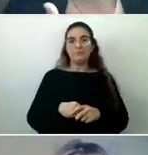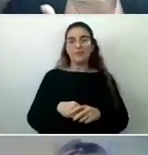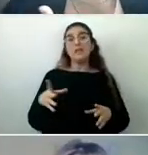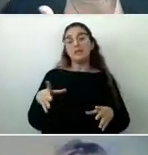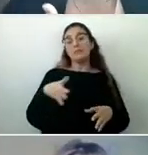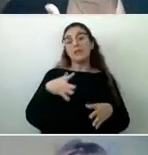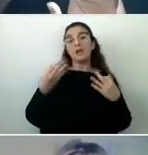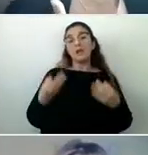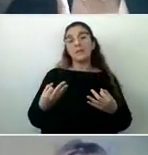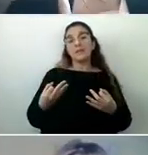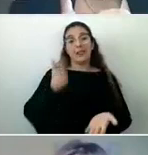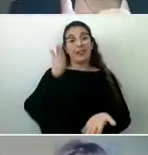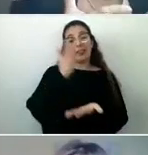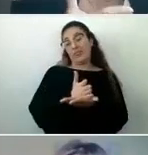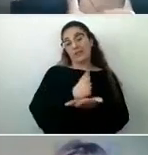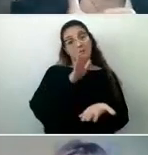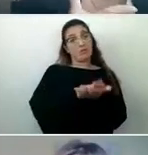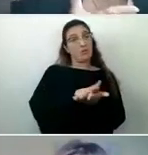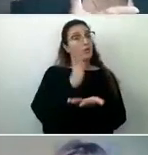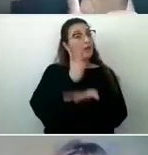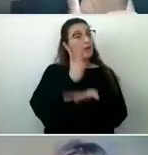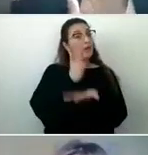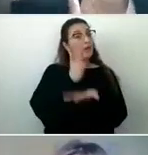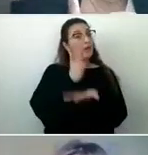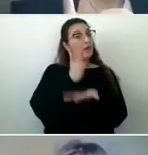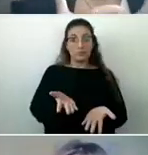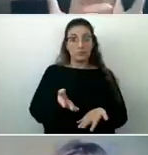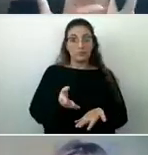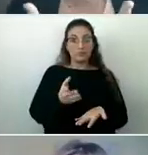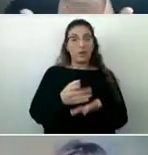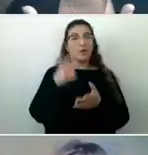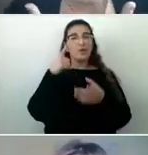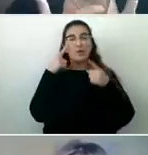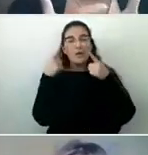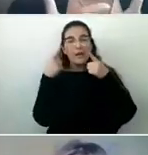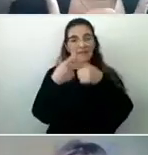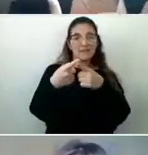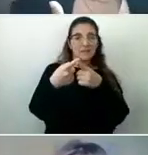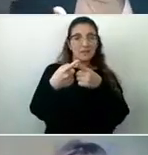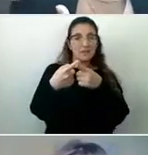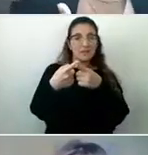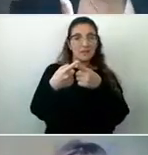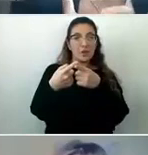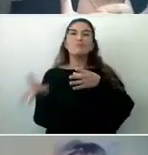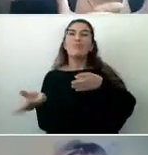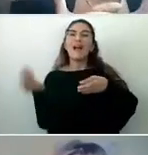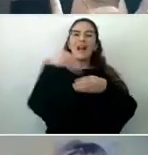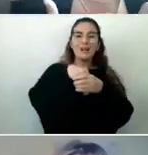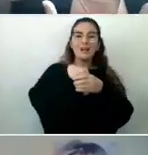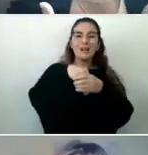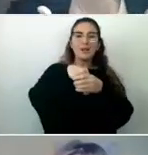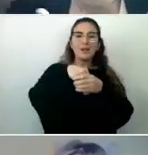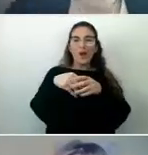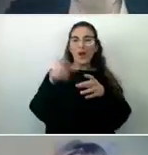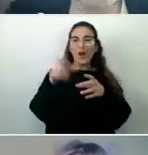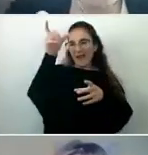de derechos, ¿sí? Es una cuestión de derechos con un enfoque y una visión a la inclusión, al empoderamiento de